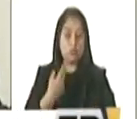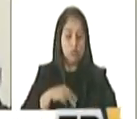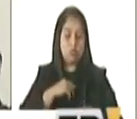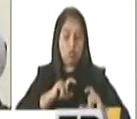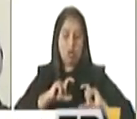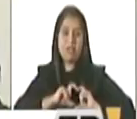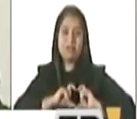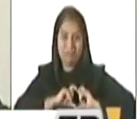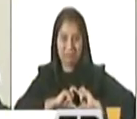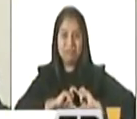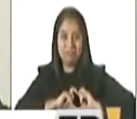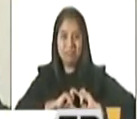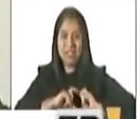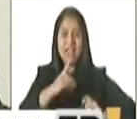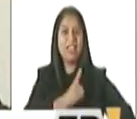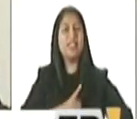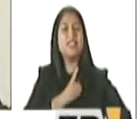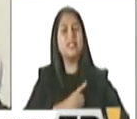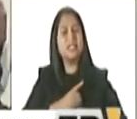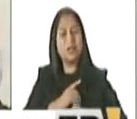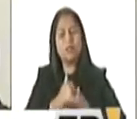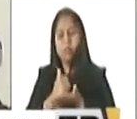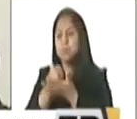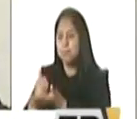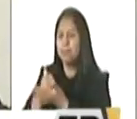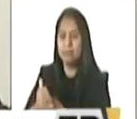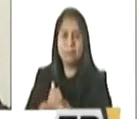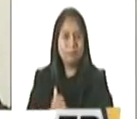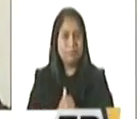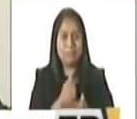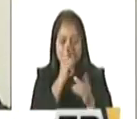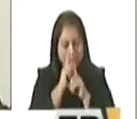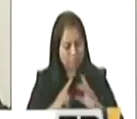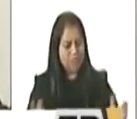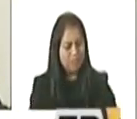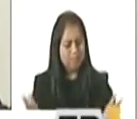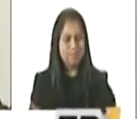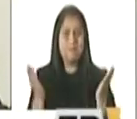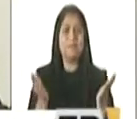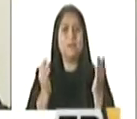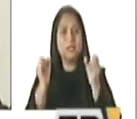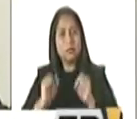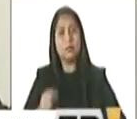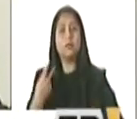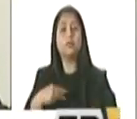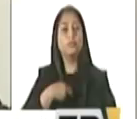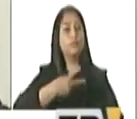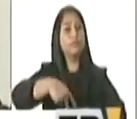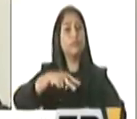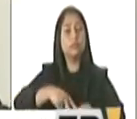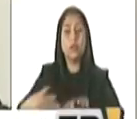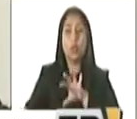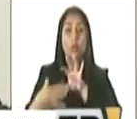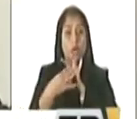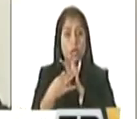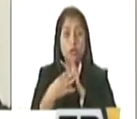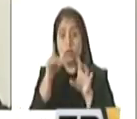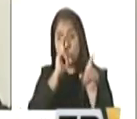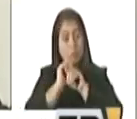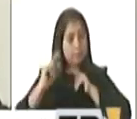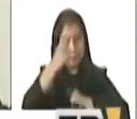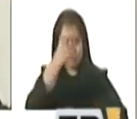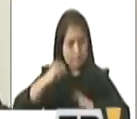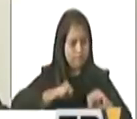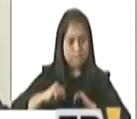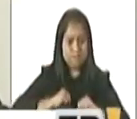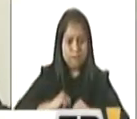corazón, ese deseo de solidaridad y ese impulso que nosotros podemos darle a nuestra nación uniéndonos y trabajando